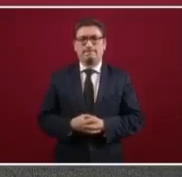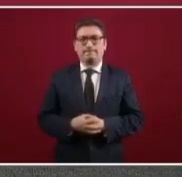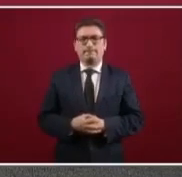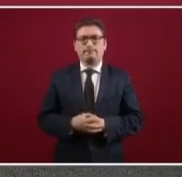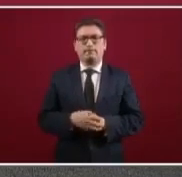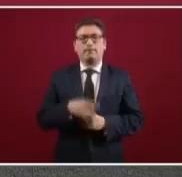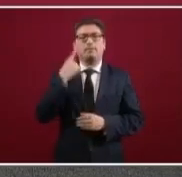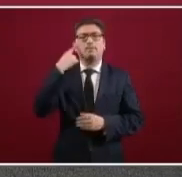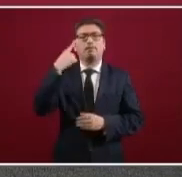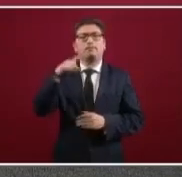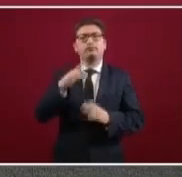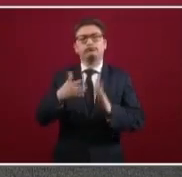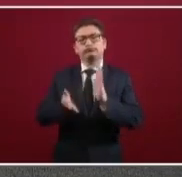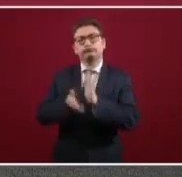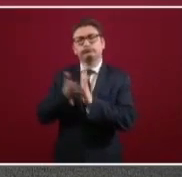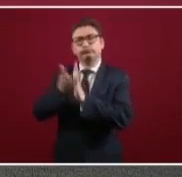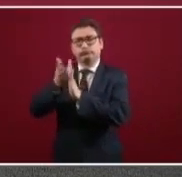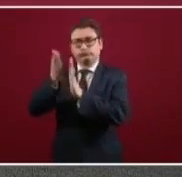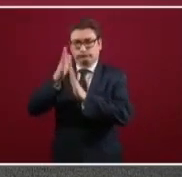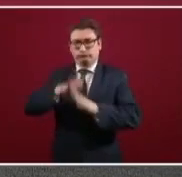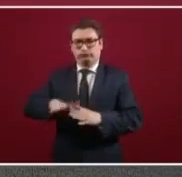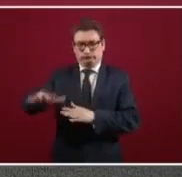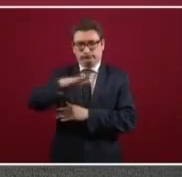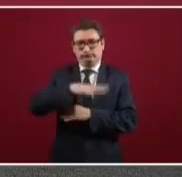en infraestructura urbana